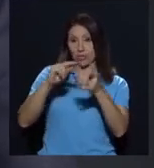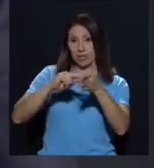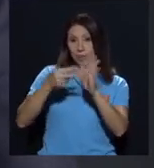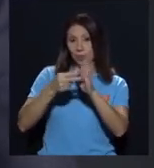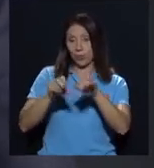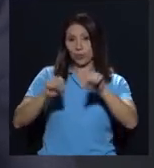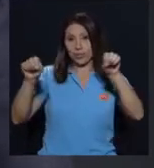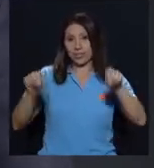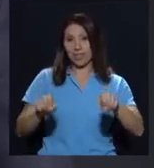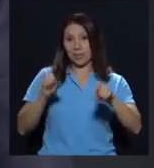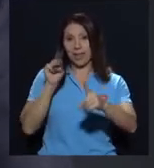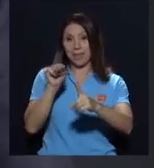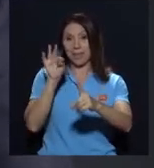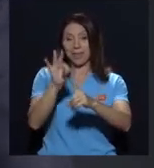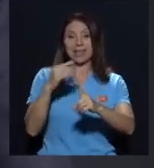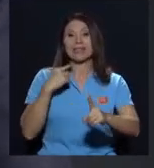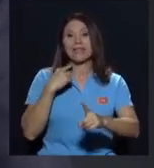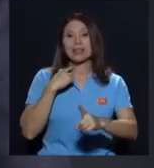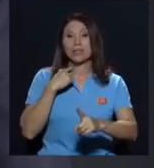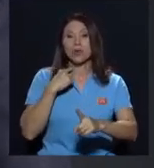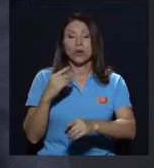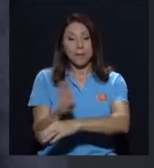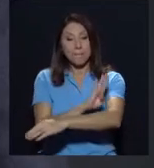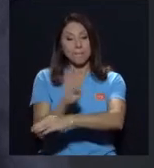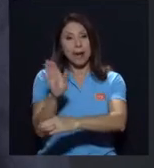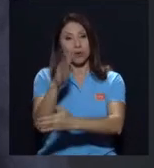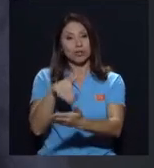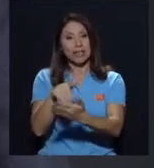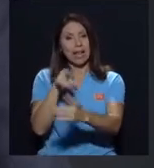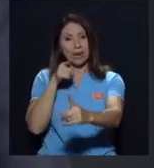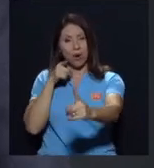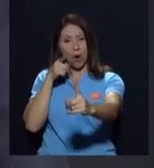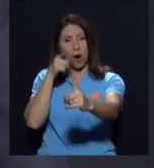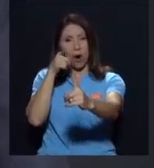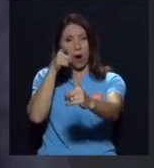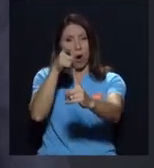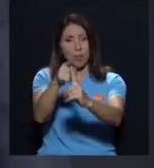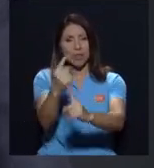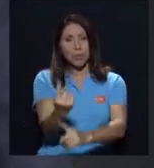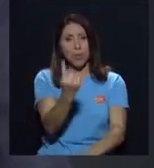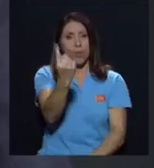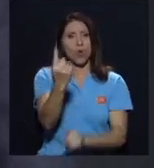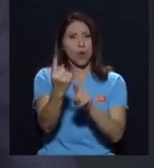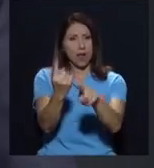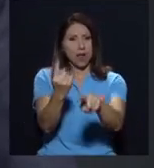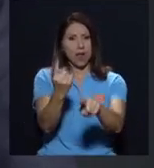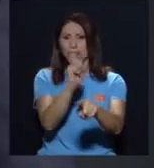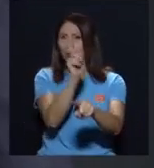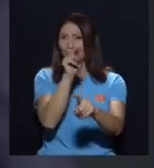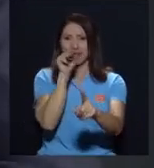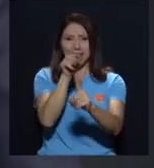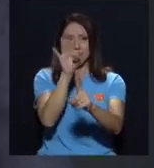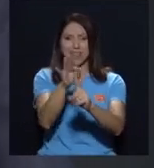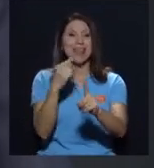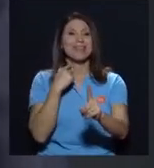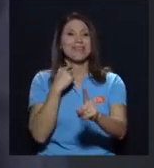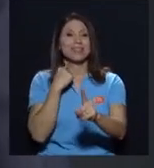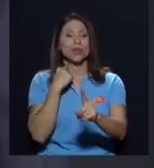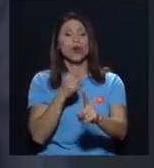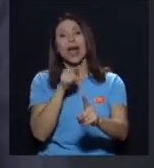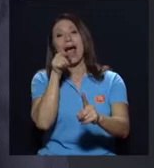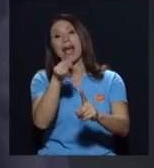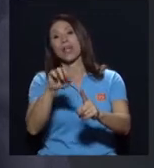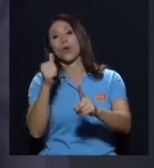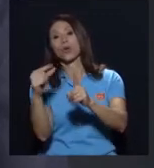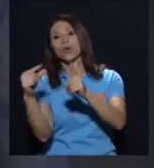el único objetivo que tiene el banco central no es la inflación la mente empresa sino hay también hay por ahí metido otro